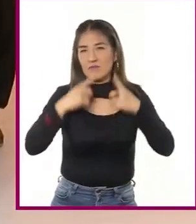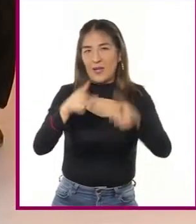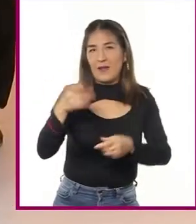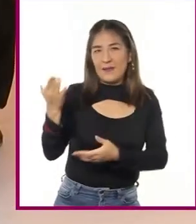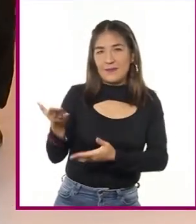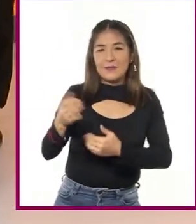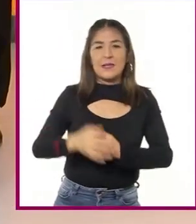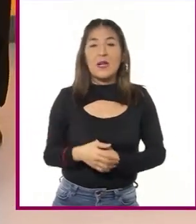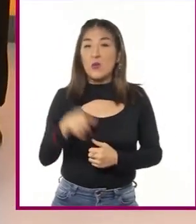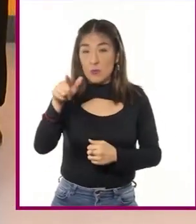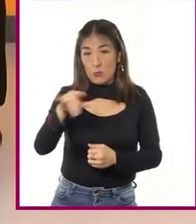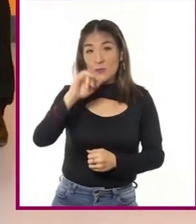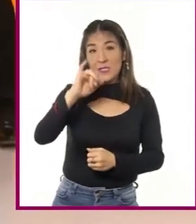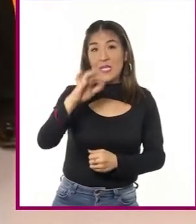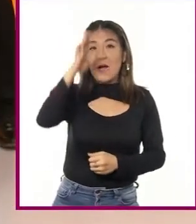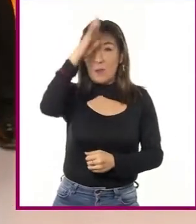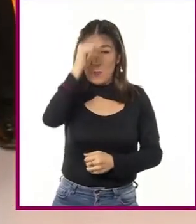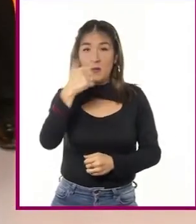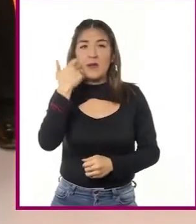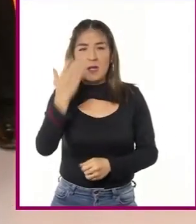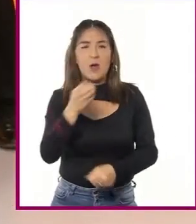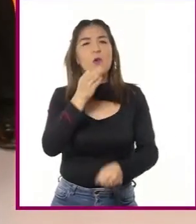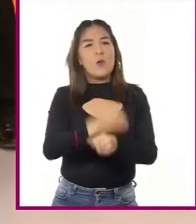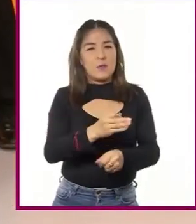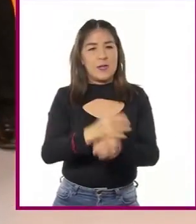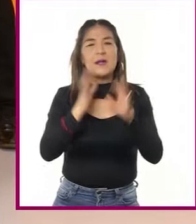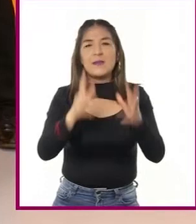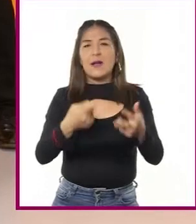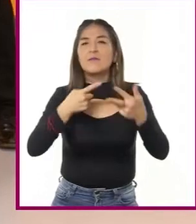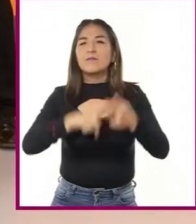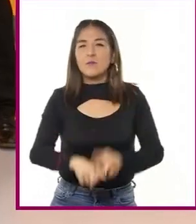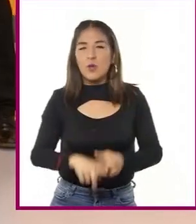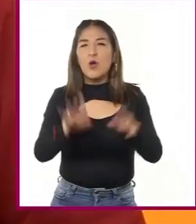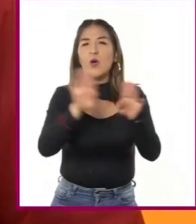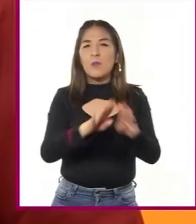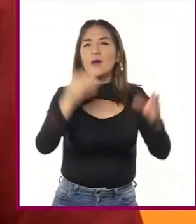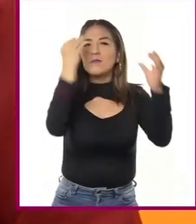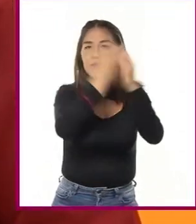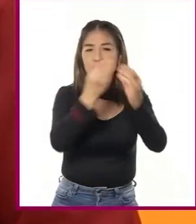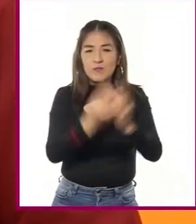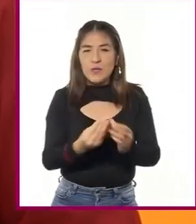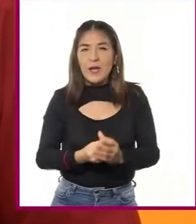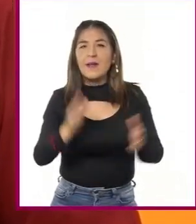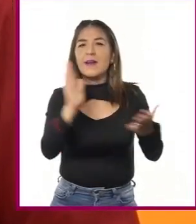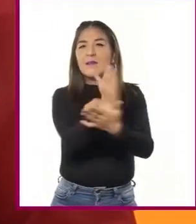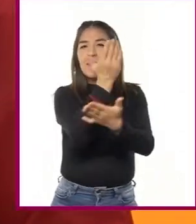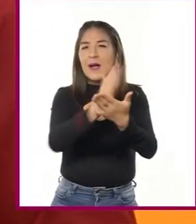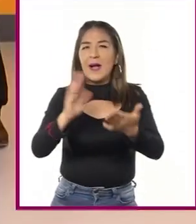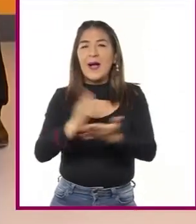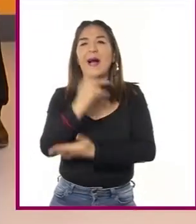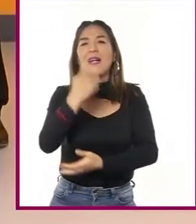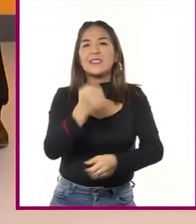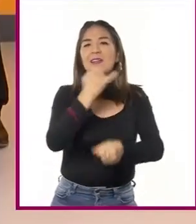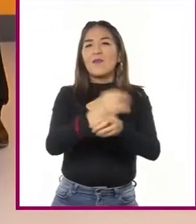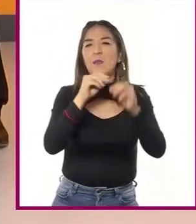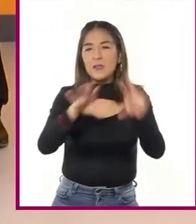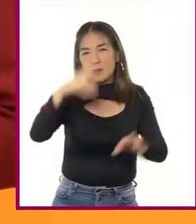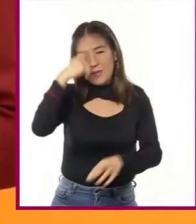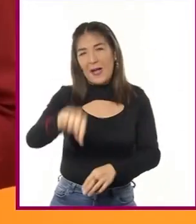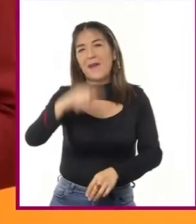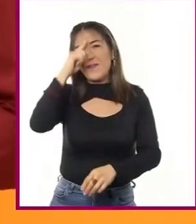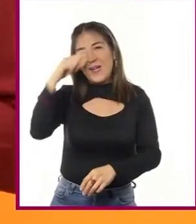Si estás de acuerdo, Roberto, podemos iniciar con una clasificación de las fuentes para facilitar nuestra búsqueda de